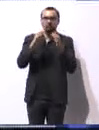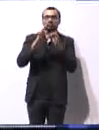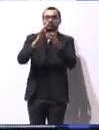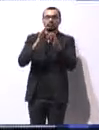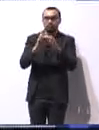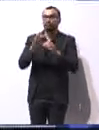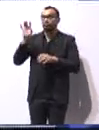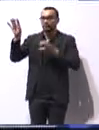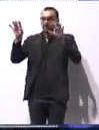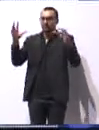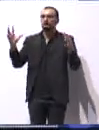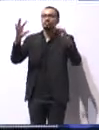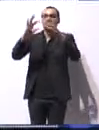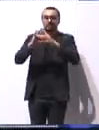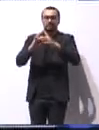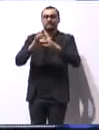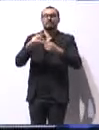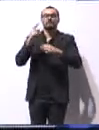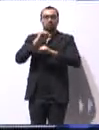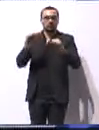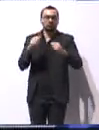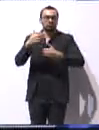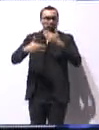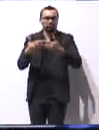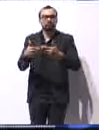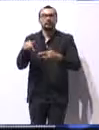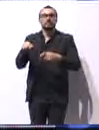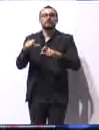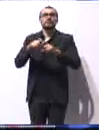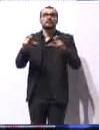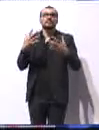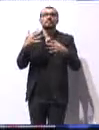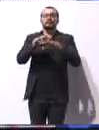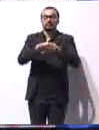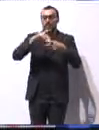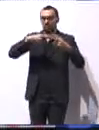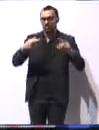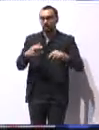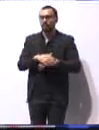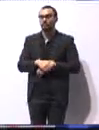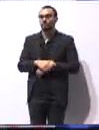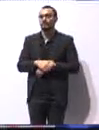entre países y sectores para avanzar en este camino de la integración regional.